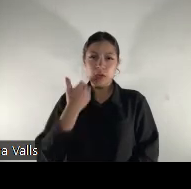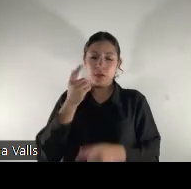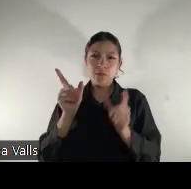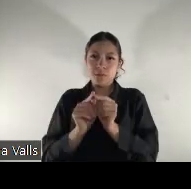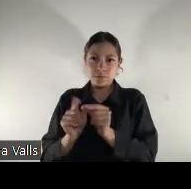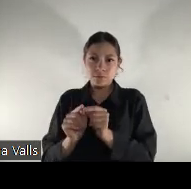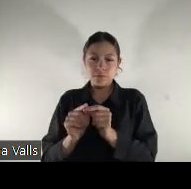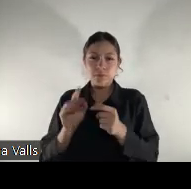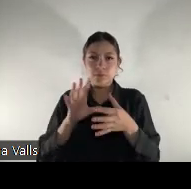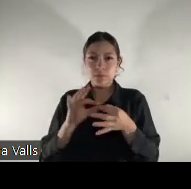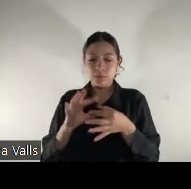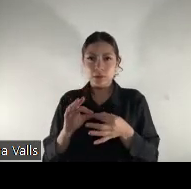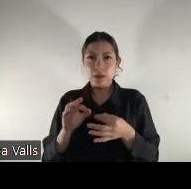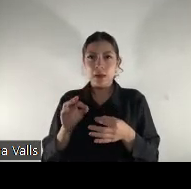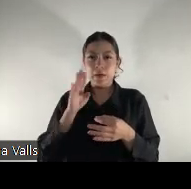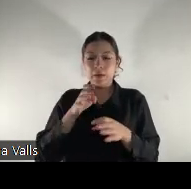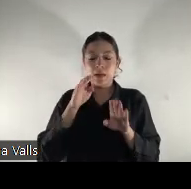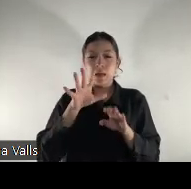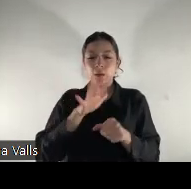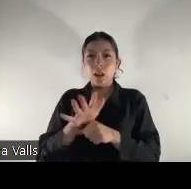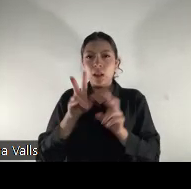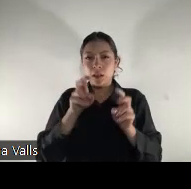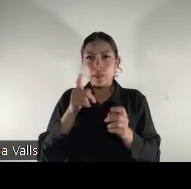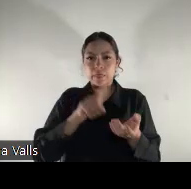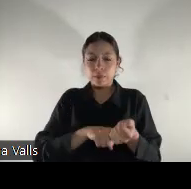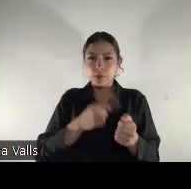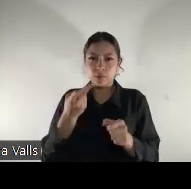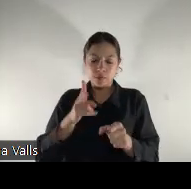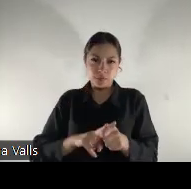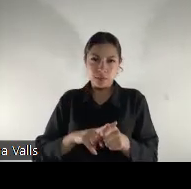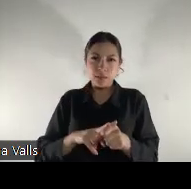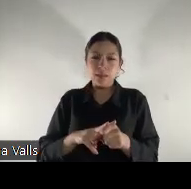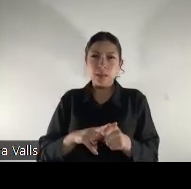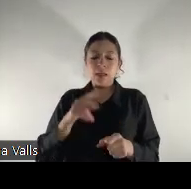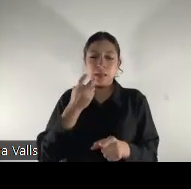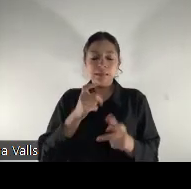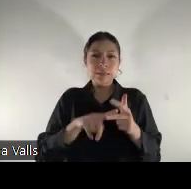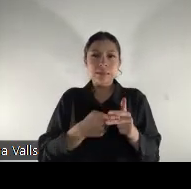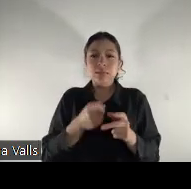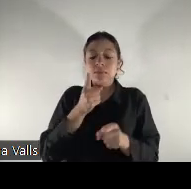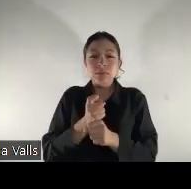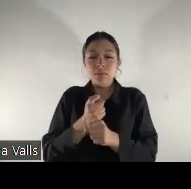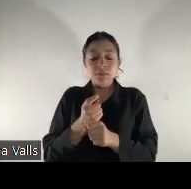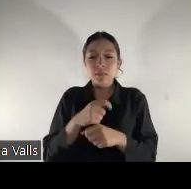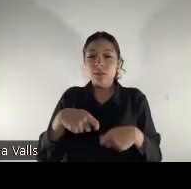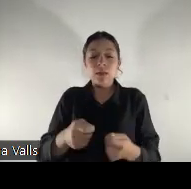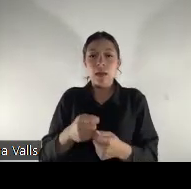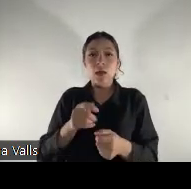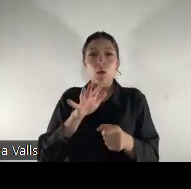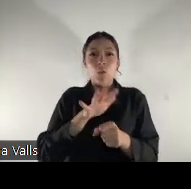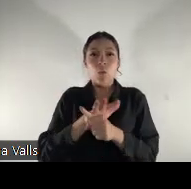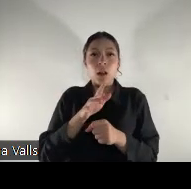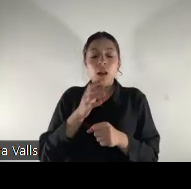a cabo dentro de nuestras clínicas de atención al neurodesarrollo. Este empieza con la aplicación de instrumentos